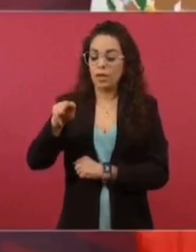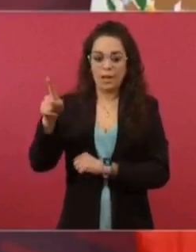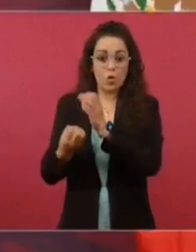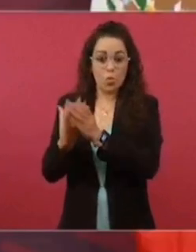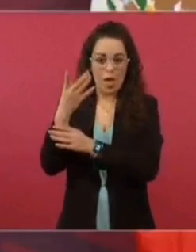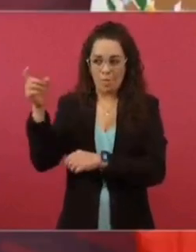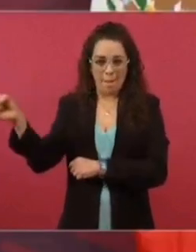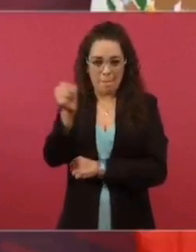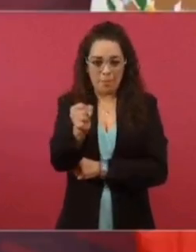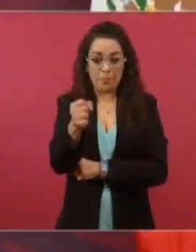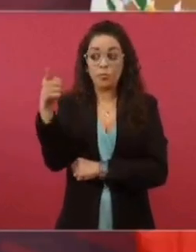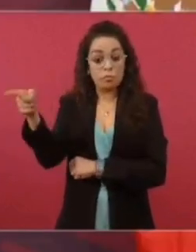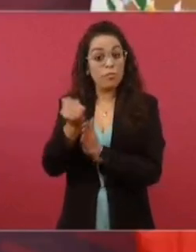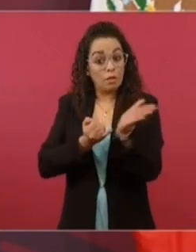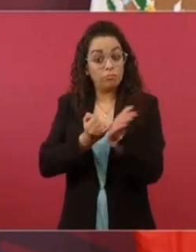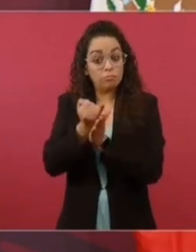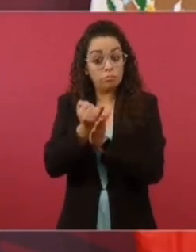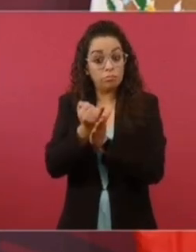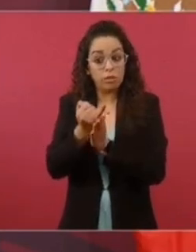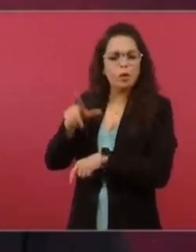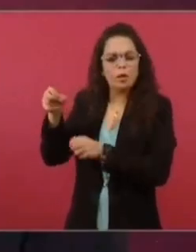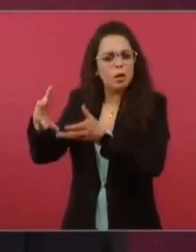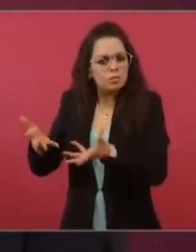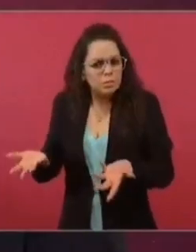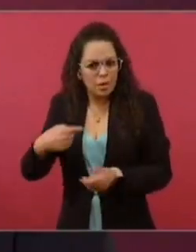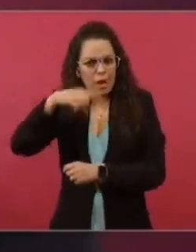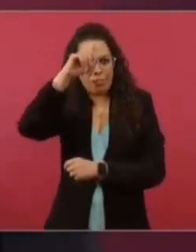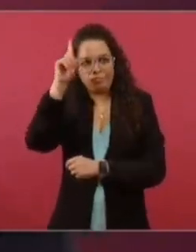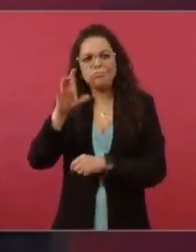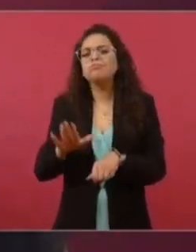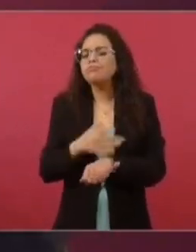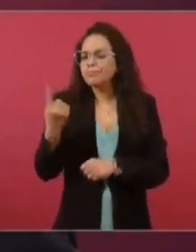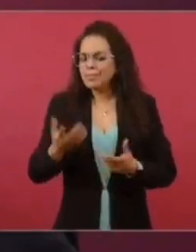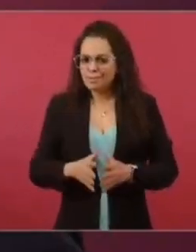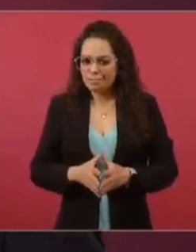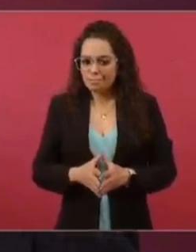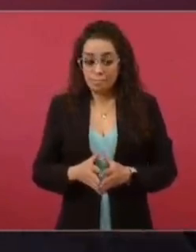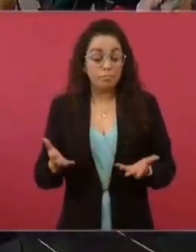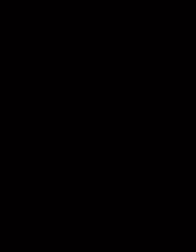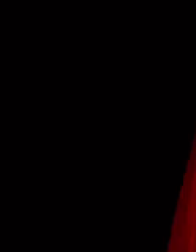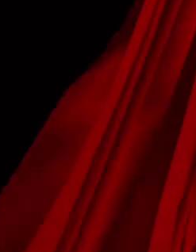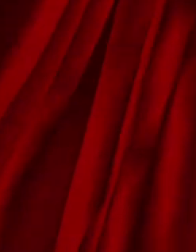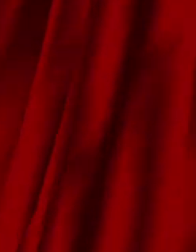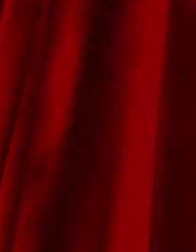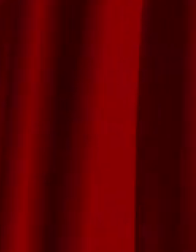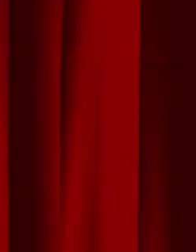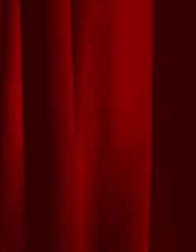nueva del INE, que decidió bajarse su sueldo. Entonces, sí, hay esa posibilidad, ¿no?, del encuentro. Y